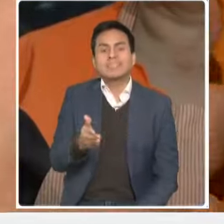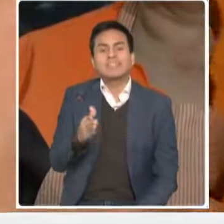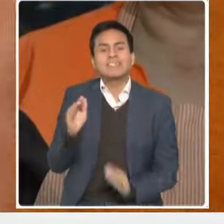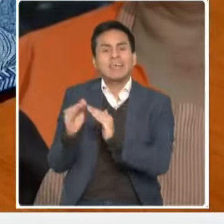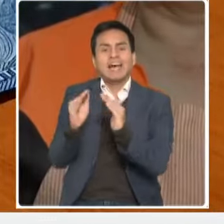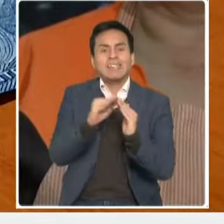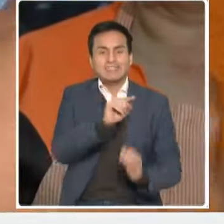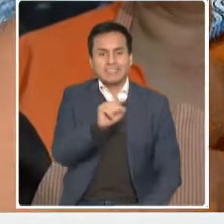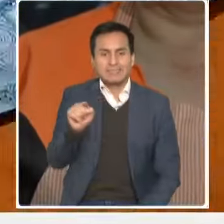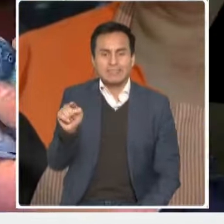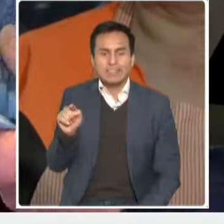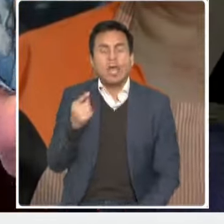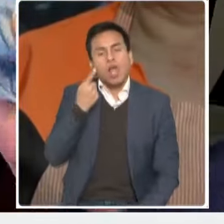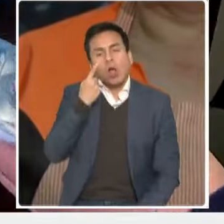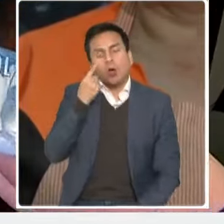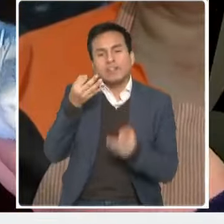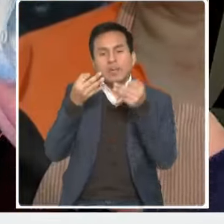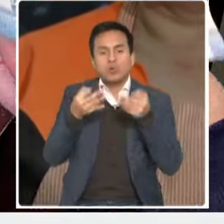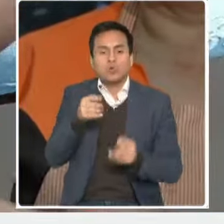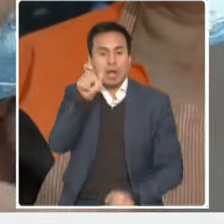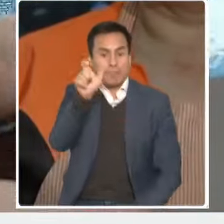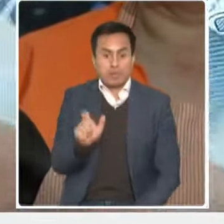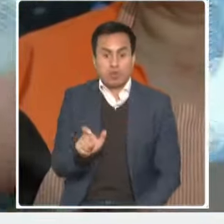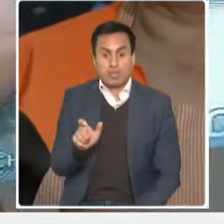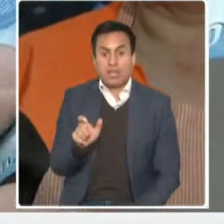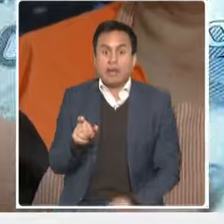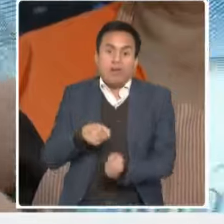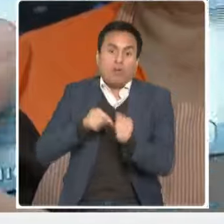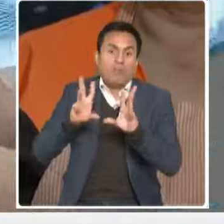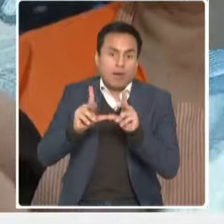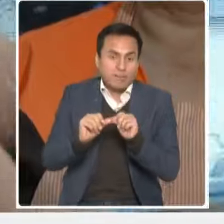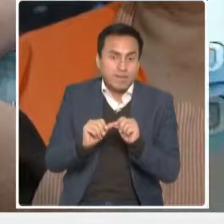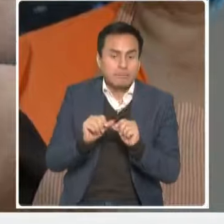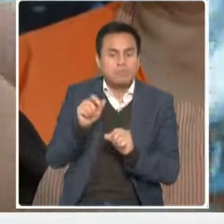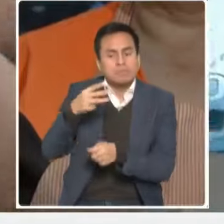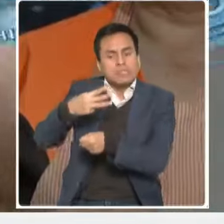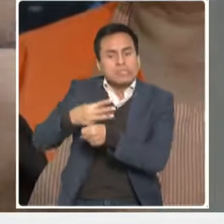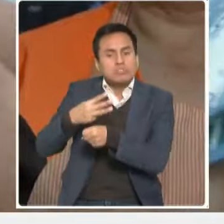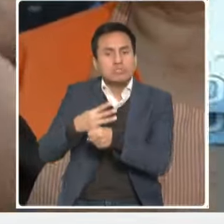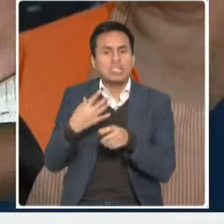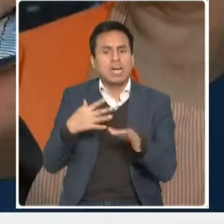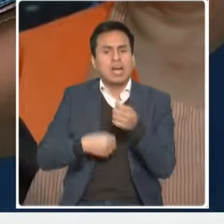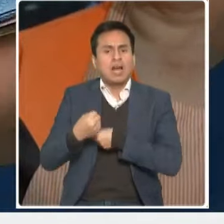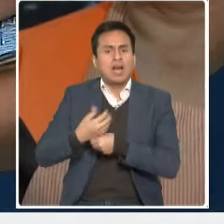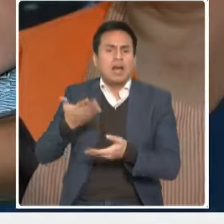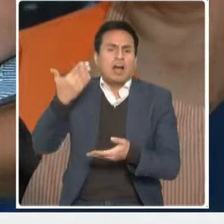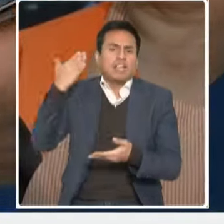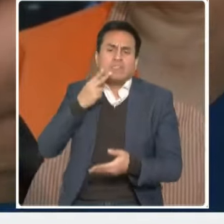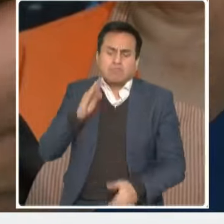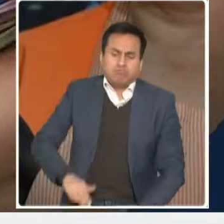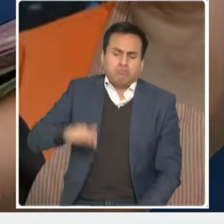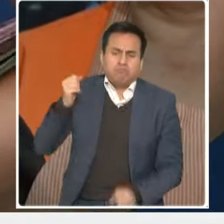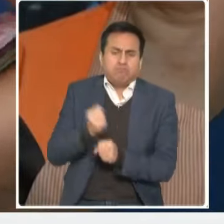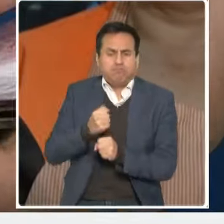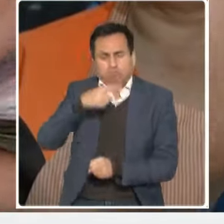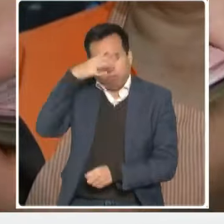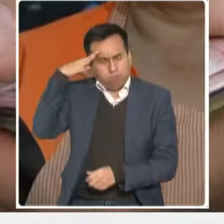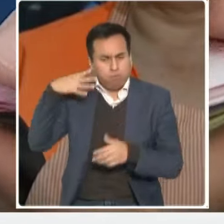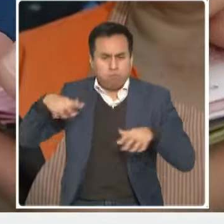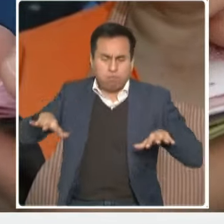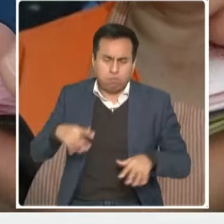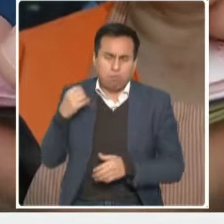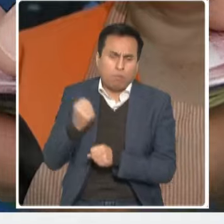en su casa conocen de seguro a una persona, seguramente familiar, persona mayor que después de haber trabajado toda su vida, después de haberse sacado la cresta